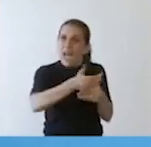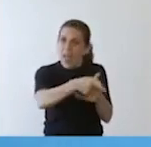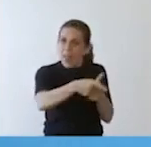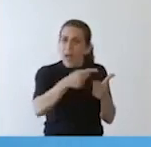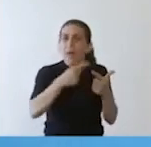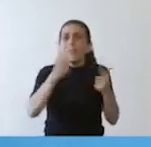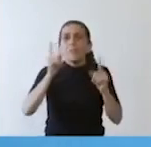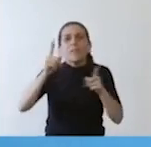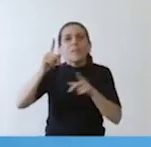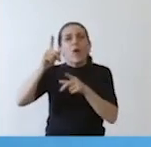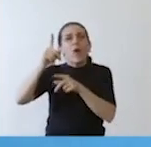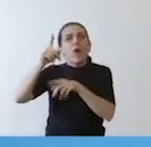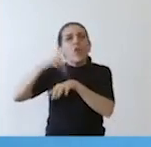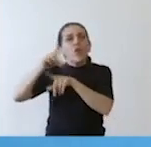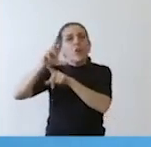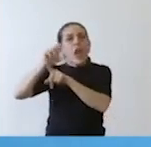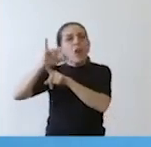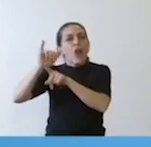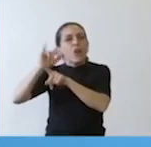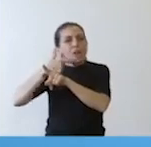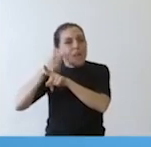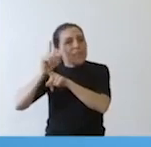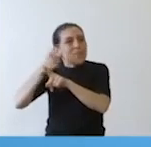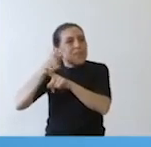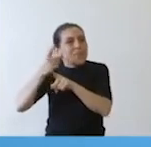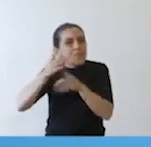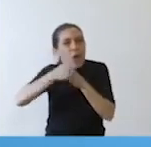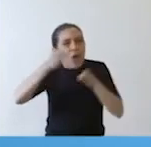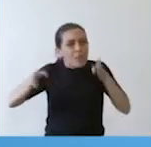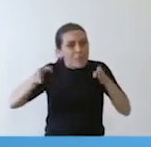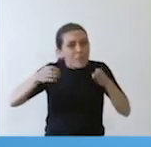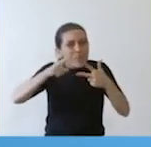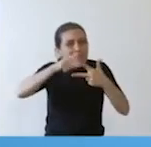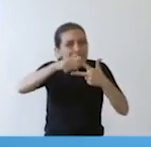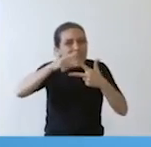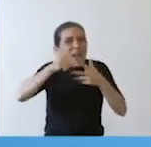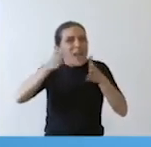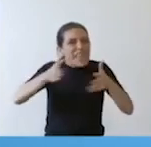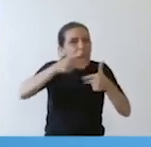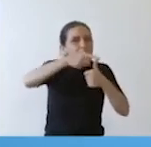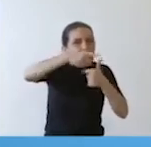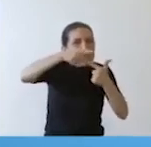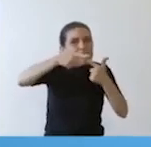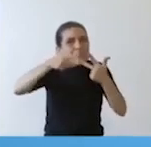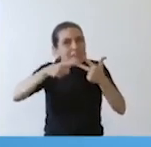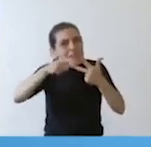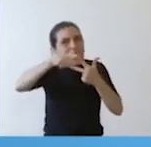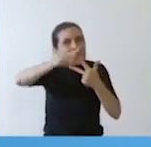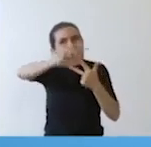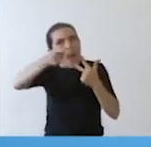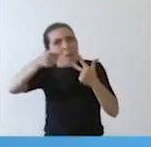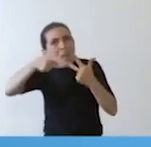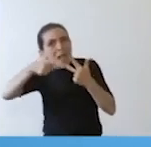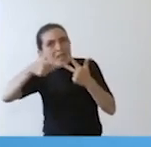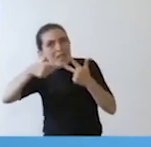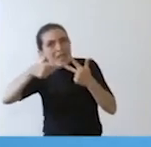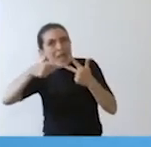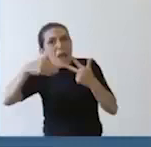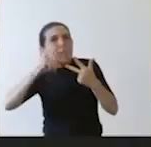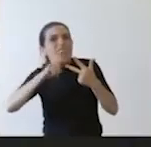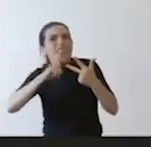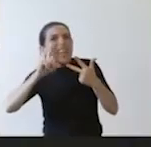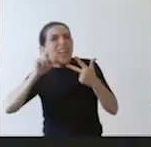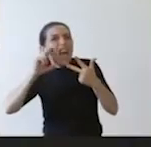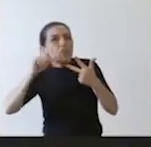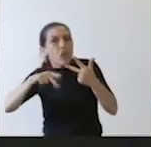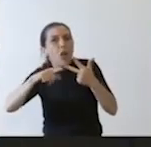Roses en relación al pase de fase de contención a mitigación o diferentes estrategias locales no significa que esto tenga que